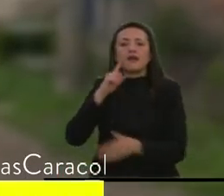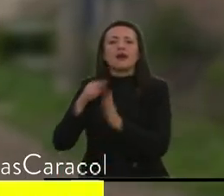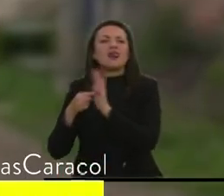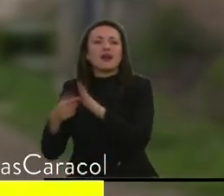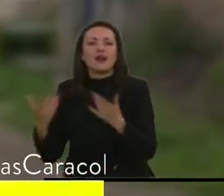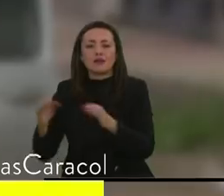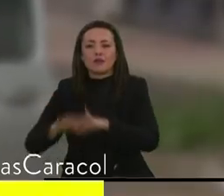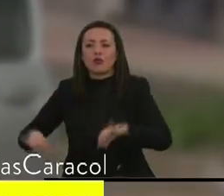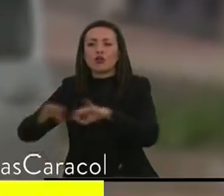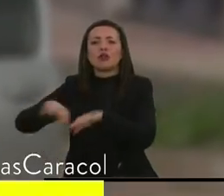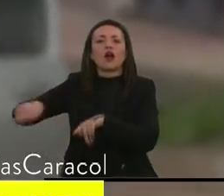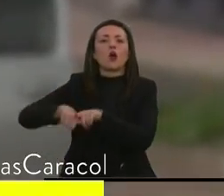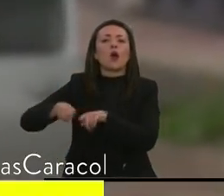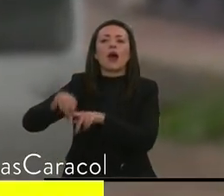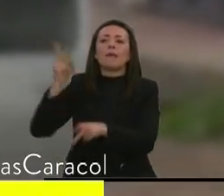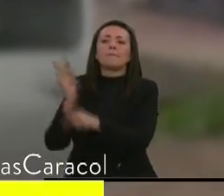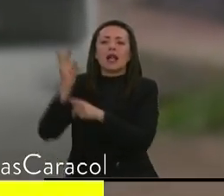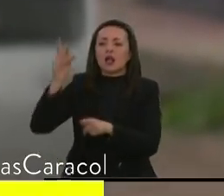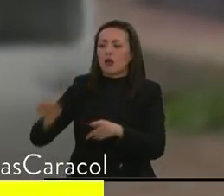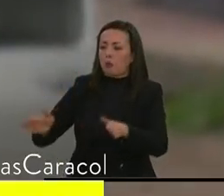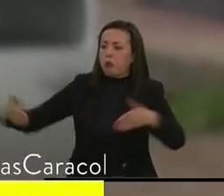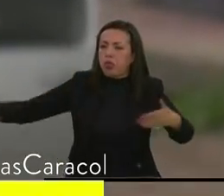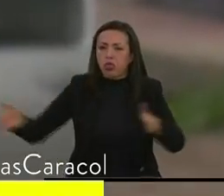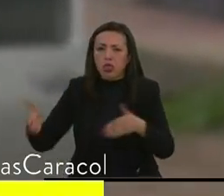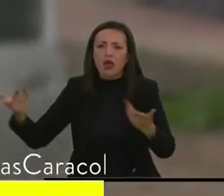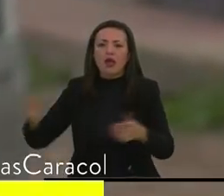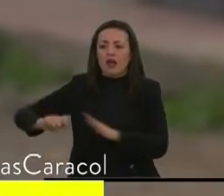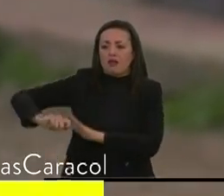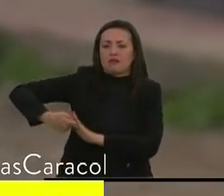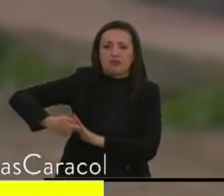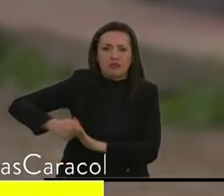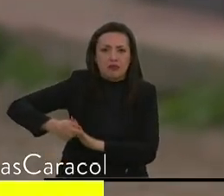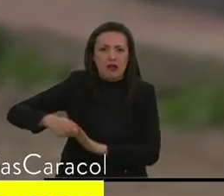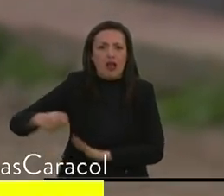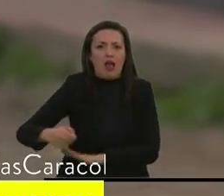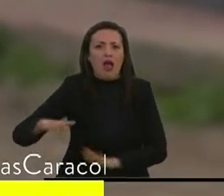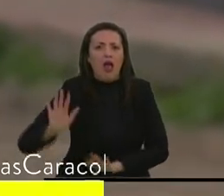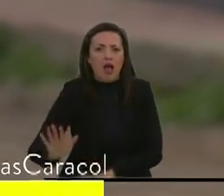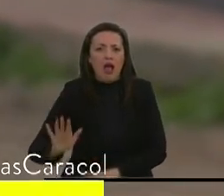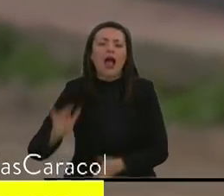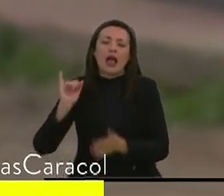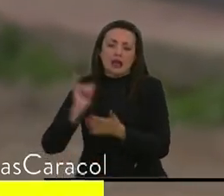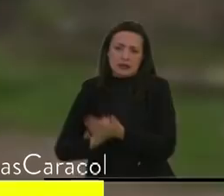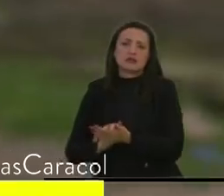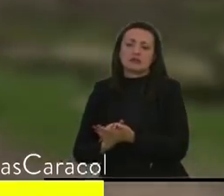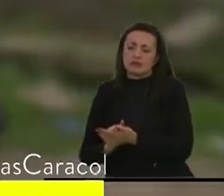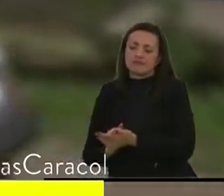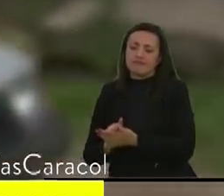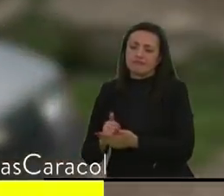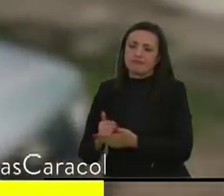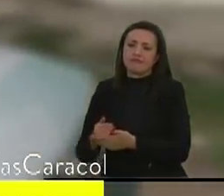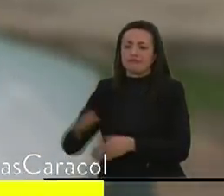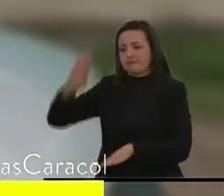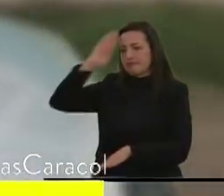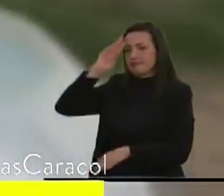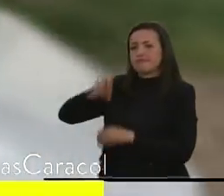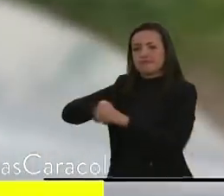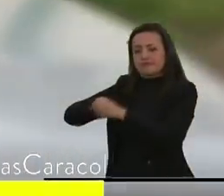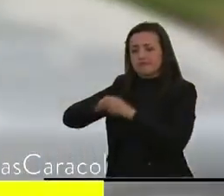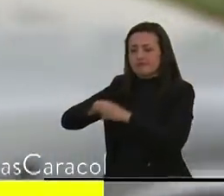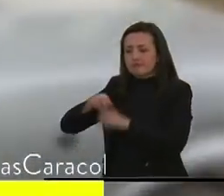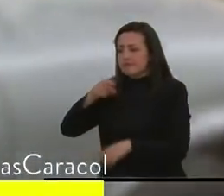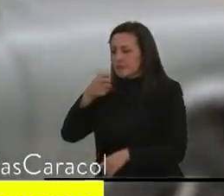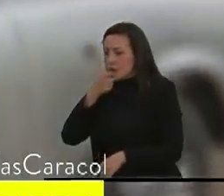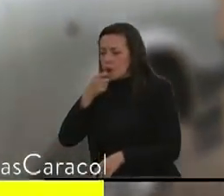expuesto sin seguro, con las puertas abiertas, con las llaves de encendido, y se procede pues con el procedimiento de tránsito correspondiente, ya